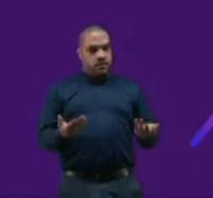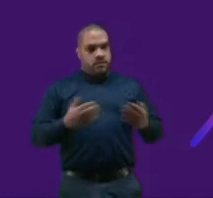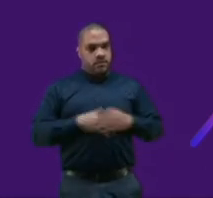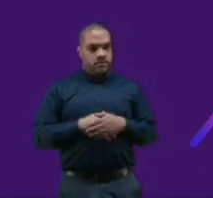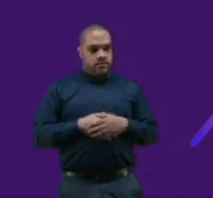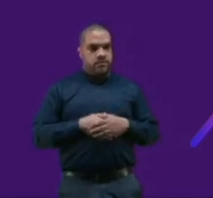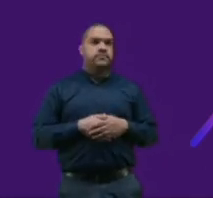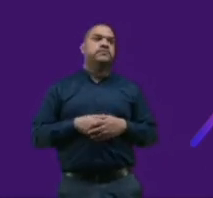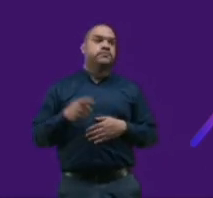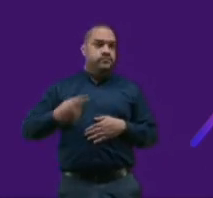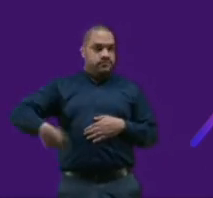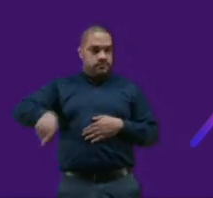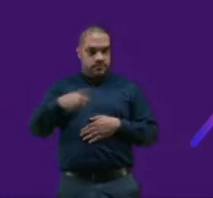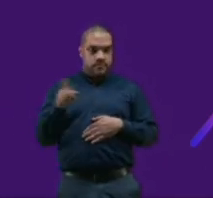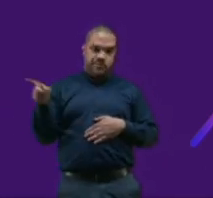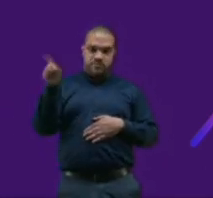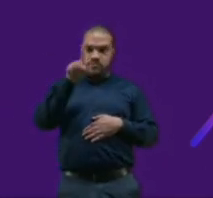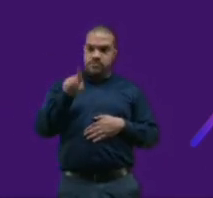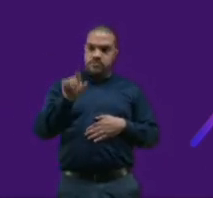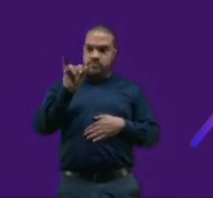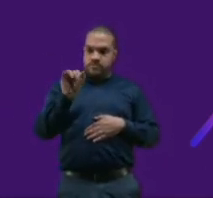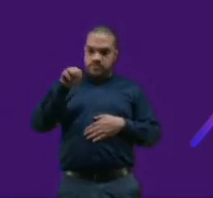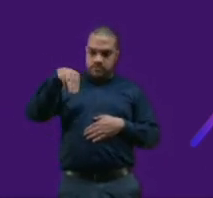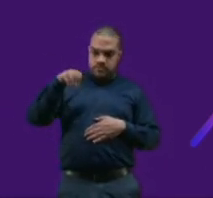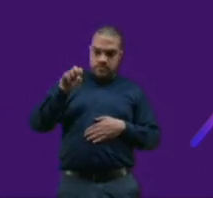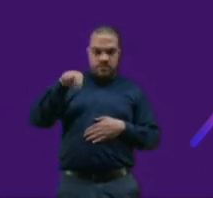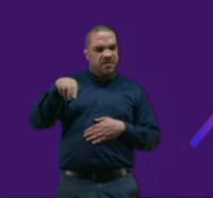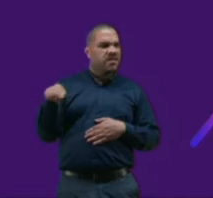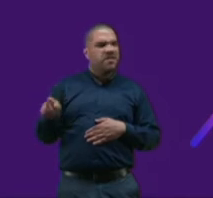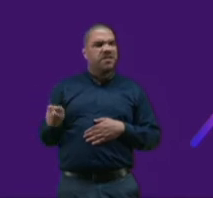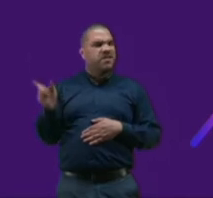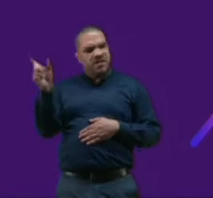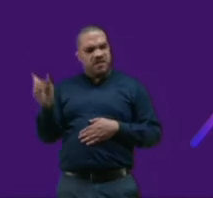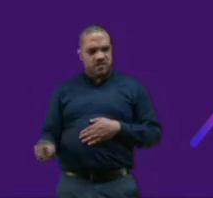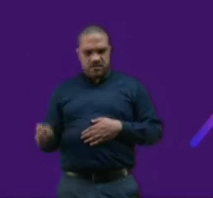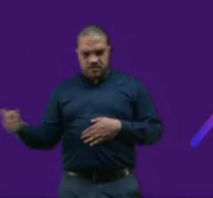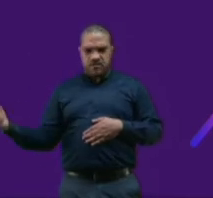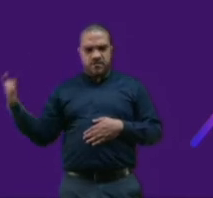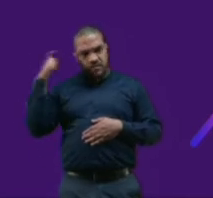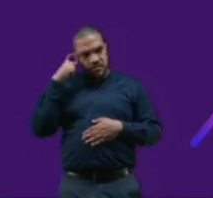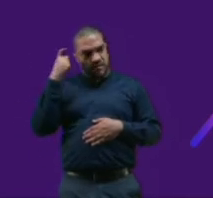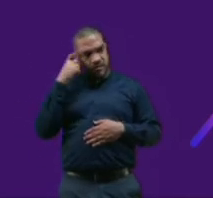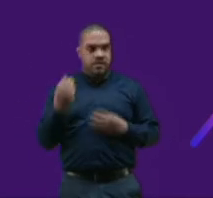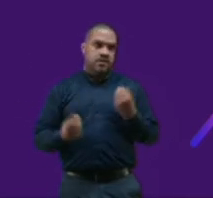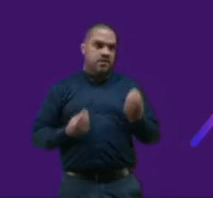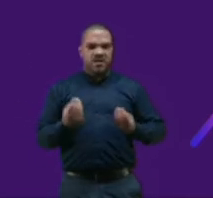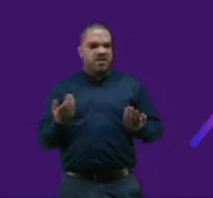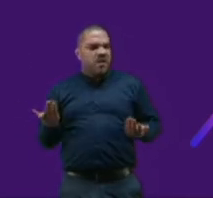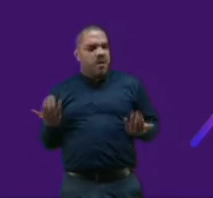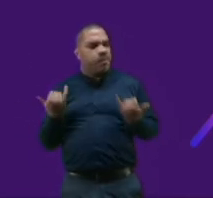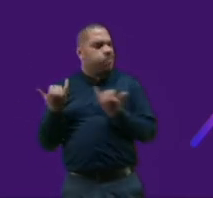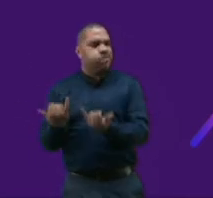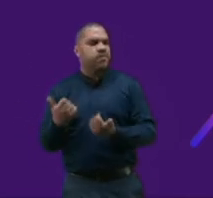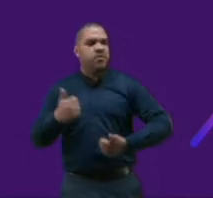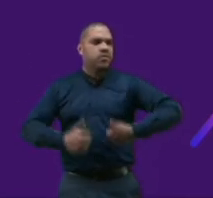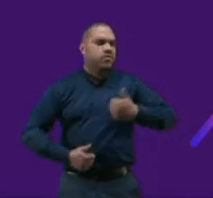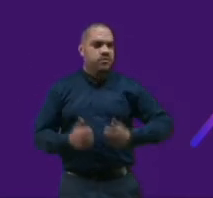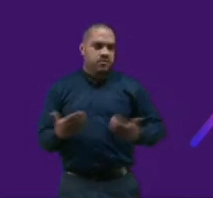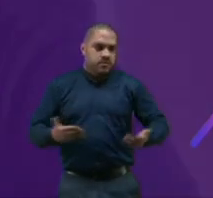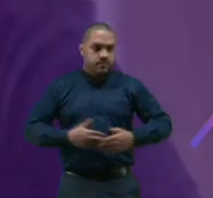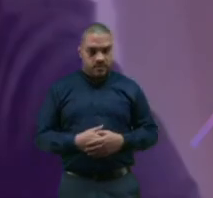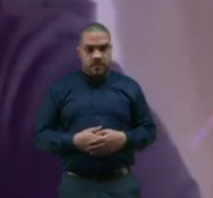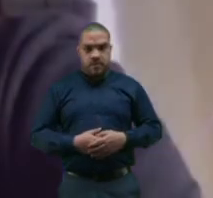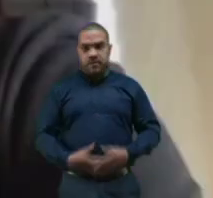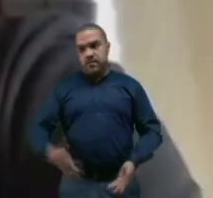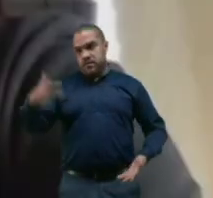opinas de esto que busca el inversionista extranjero en latinoamérica que encuentra bueno creo que